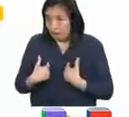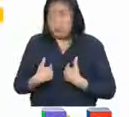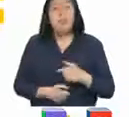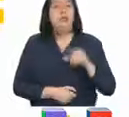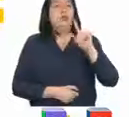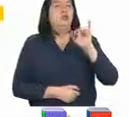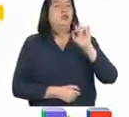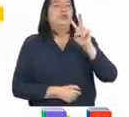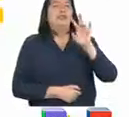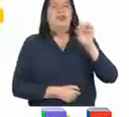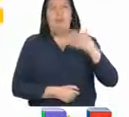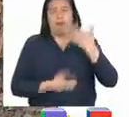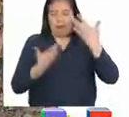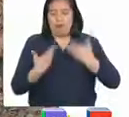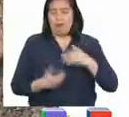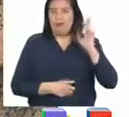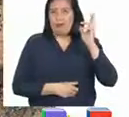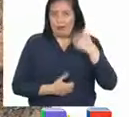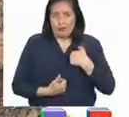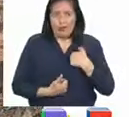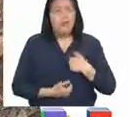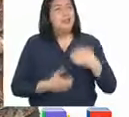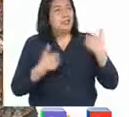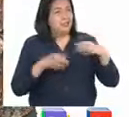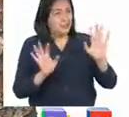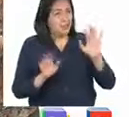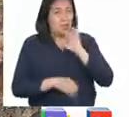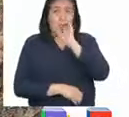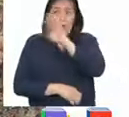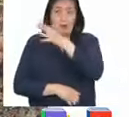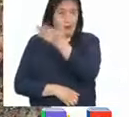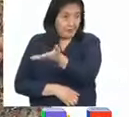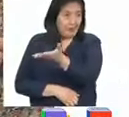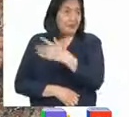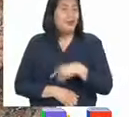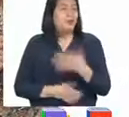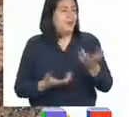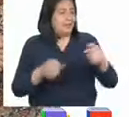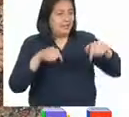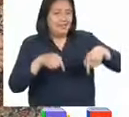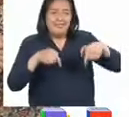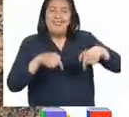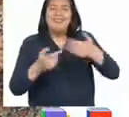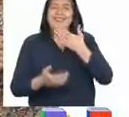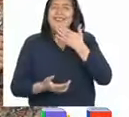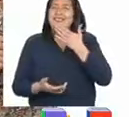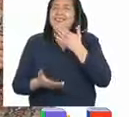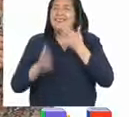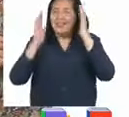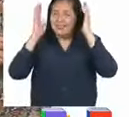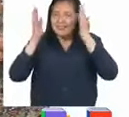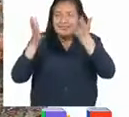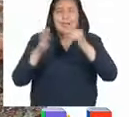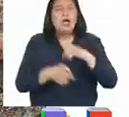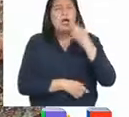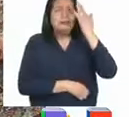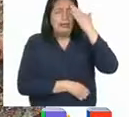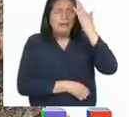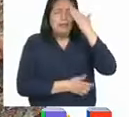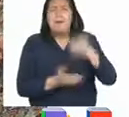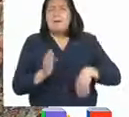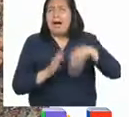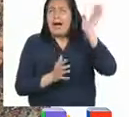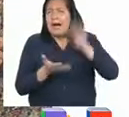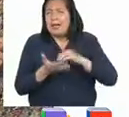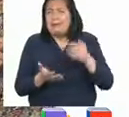el profesor Gustavo Romero Velarde. Y como ya lo adelantó Patricia, este programa estará dedicado a conocer más